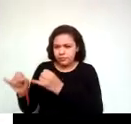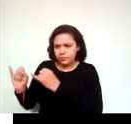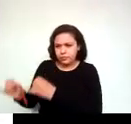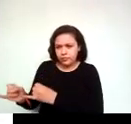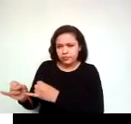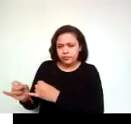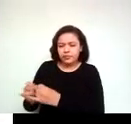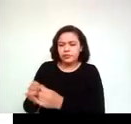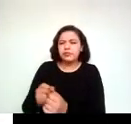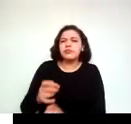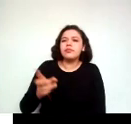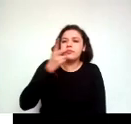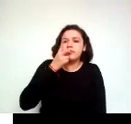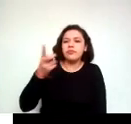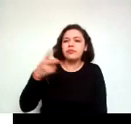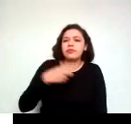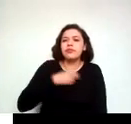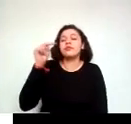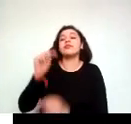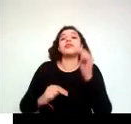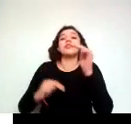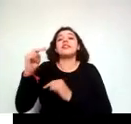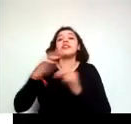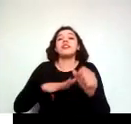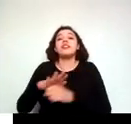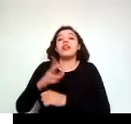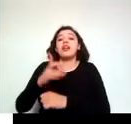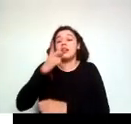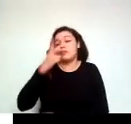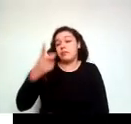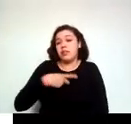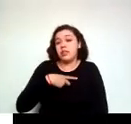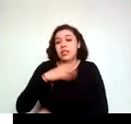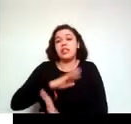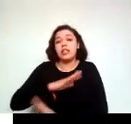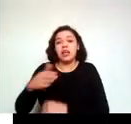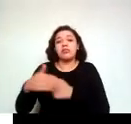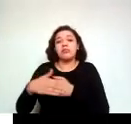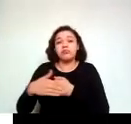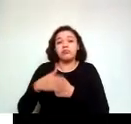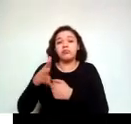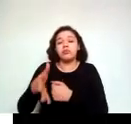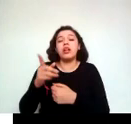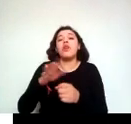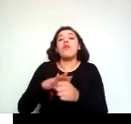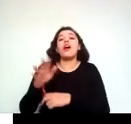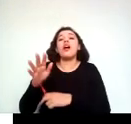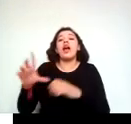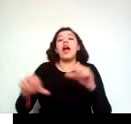me dice en qué nivel de riesgo se encuentra ese colaborador y más adelante vamos a ver cuáles son el tipo de acciones